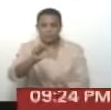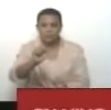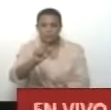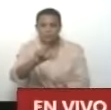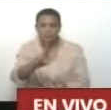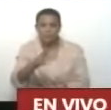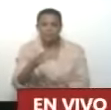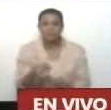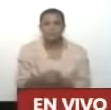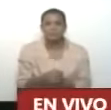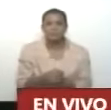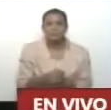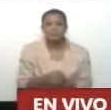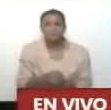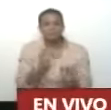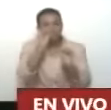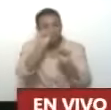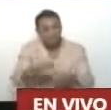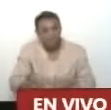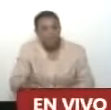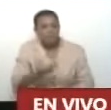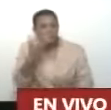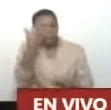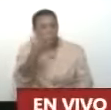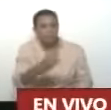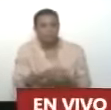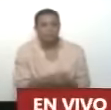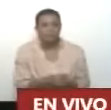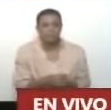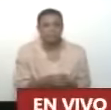es, presidente. Bajuca